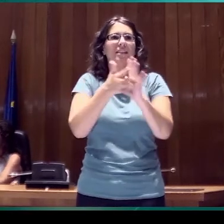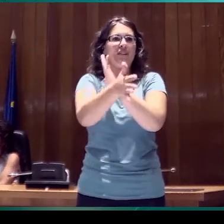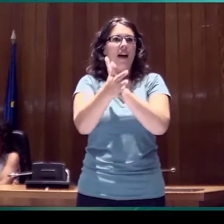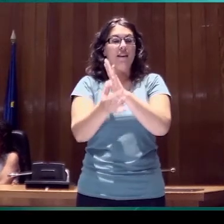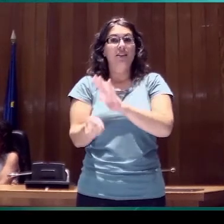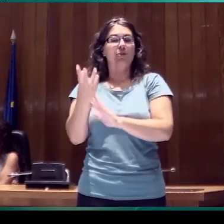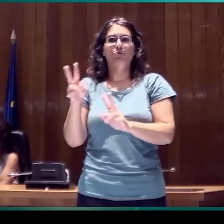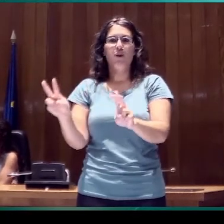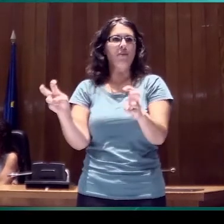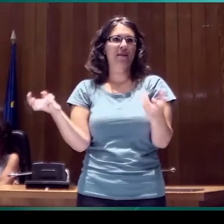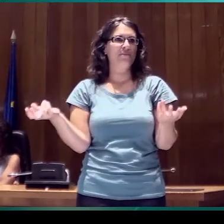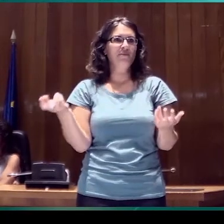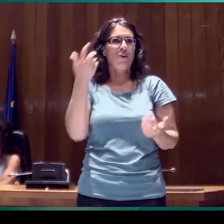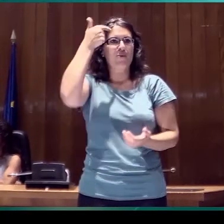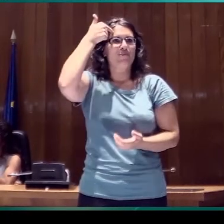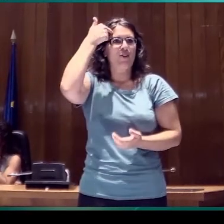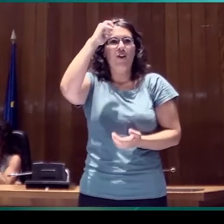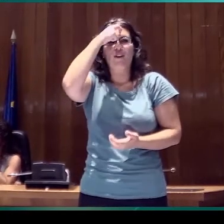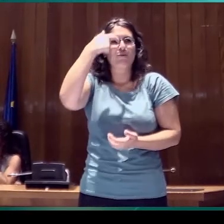tener esa filosofía de construcción de una nueva